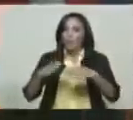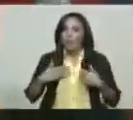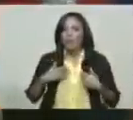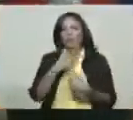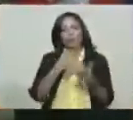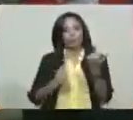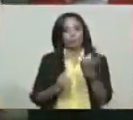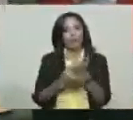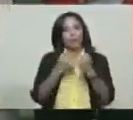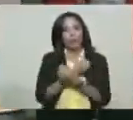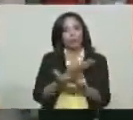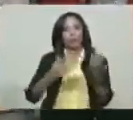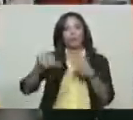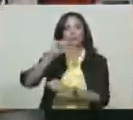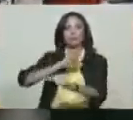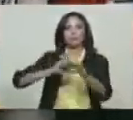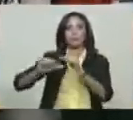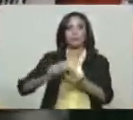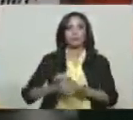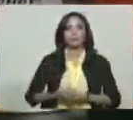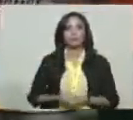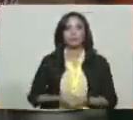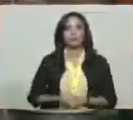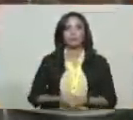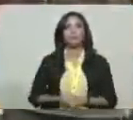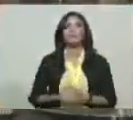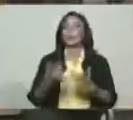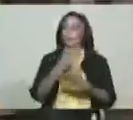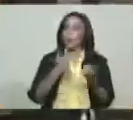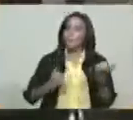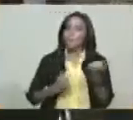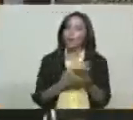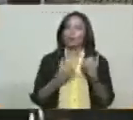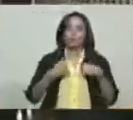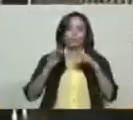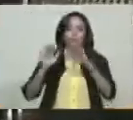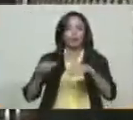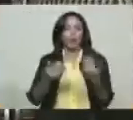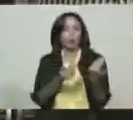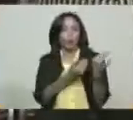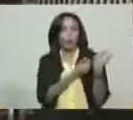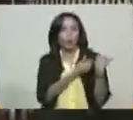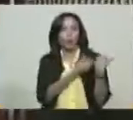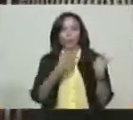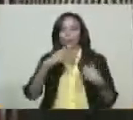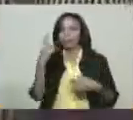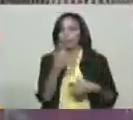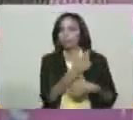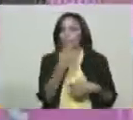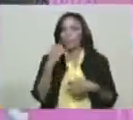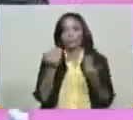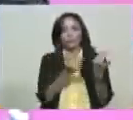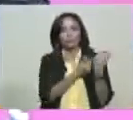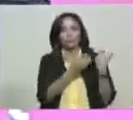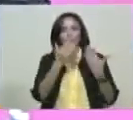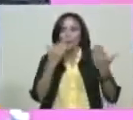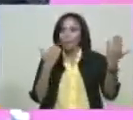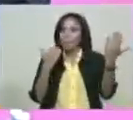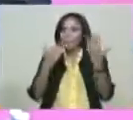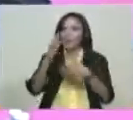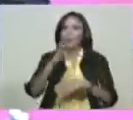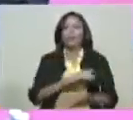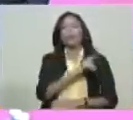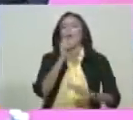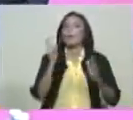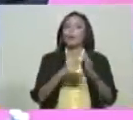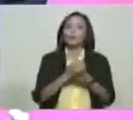de futuro. Y solamente le digo, cuenten con mi compromiso absoluto y máximo para